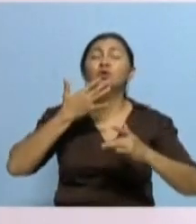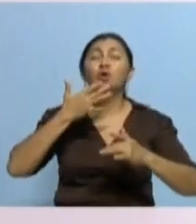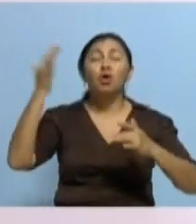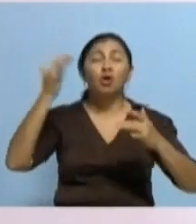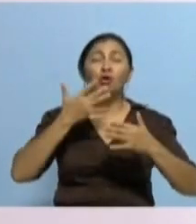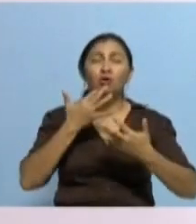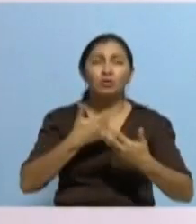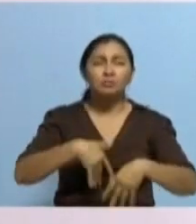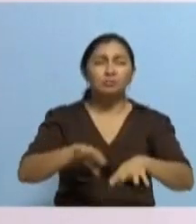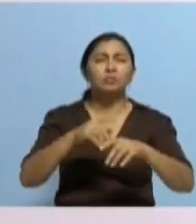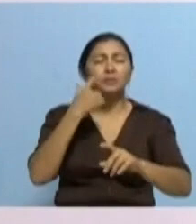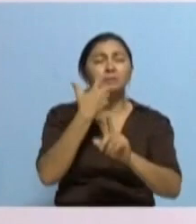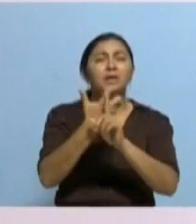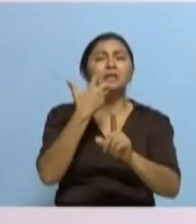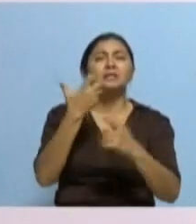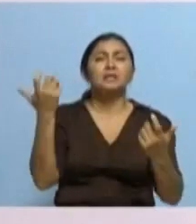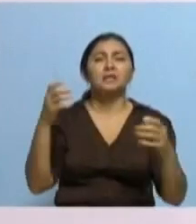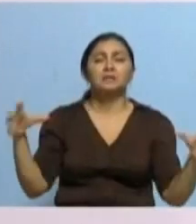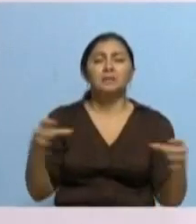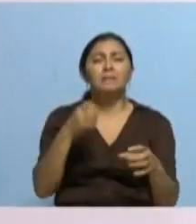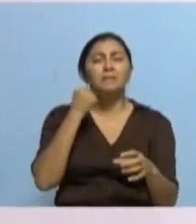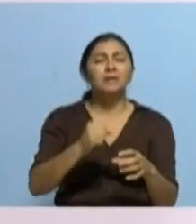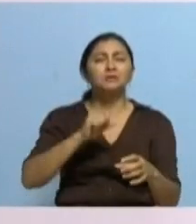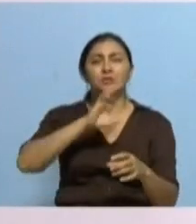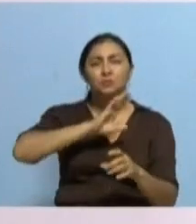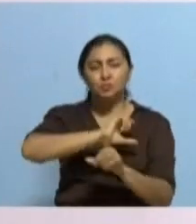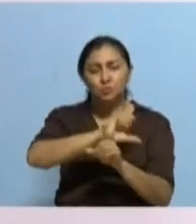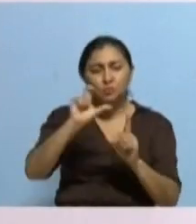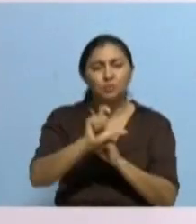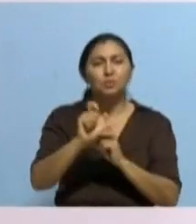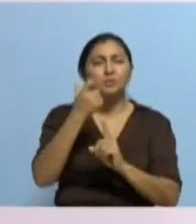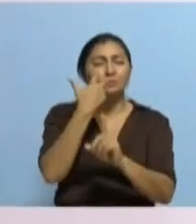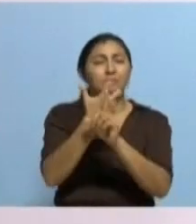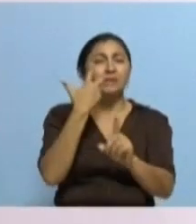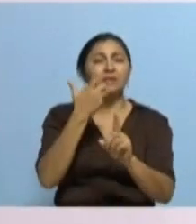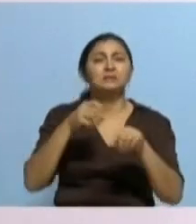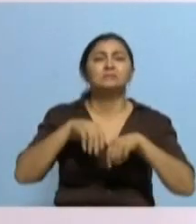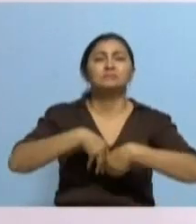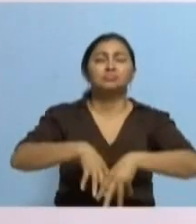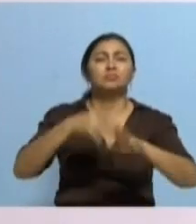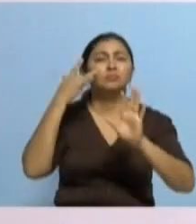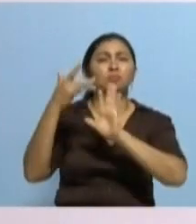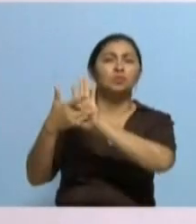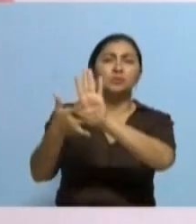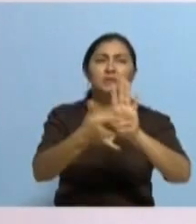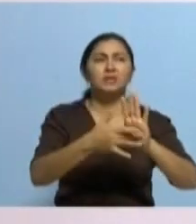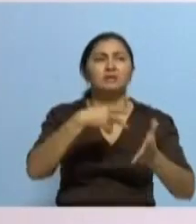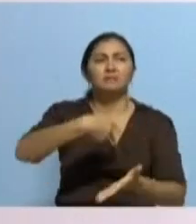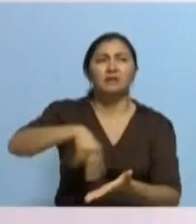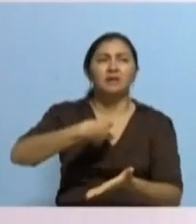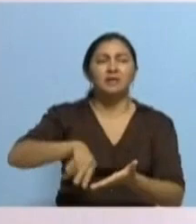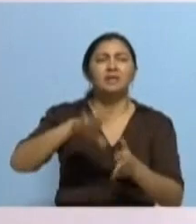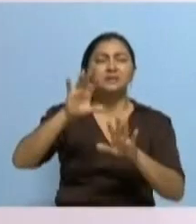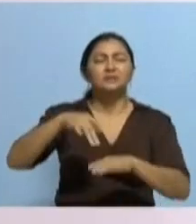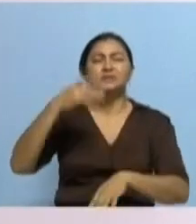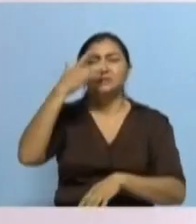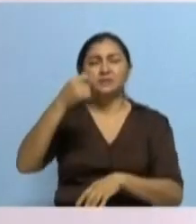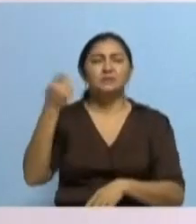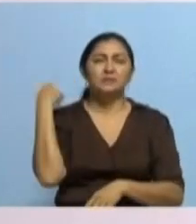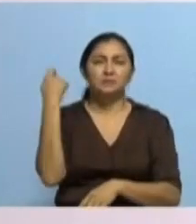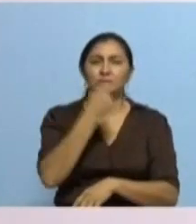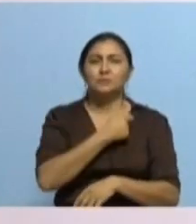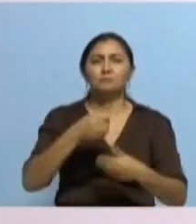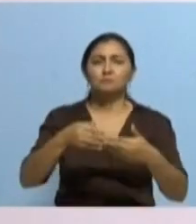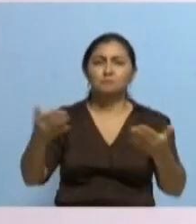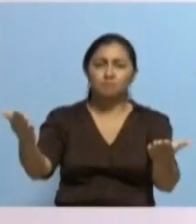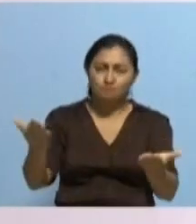centrales será resaltar toda nuestra cultura, nuestras tradiciones y demostrar que Santo Tomás baila porro negro. Santoto te espera con las